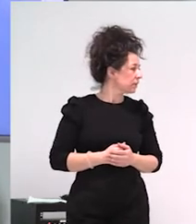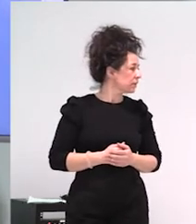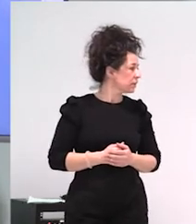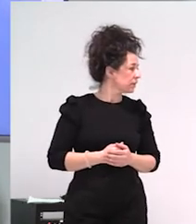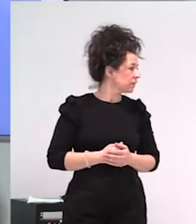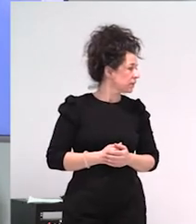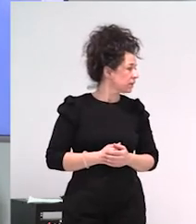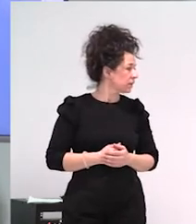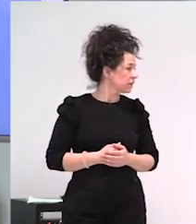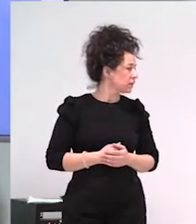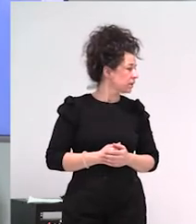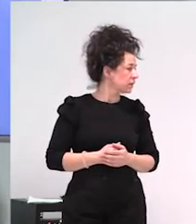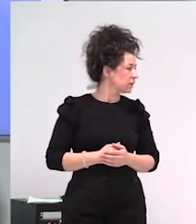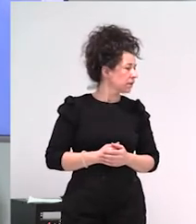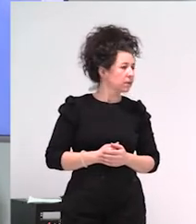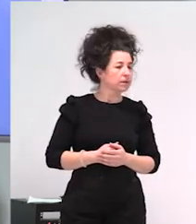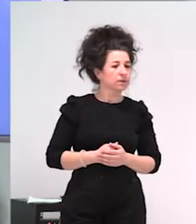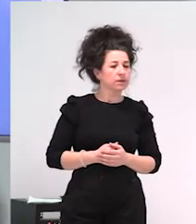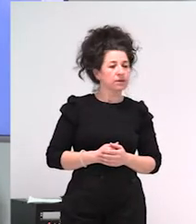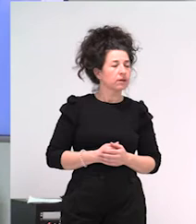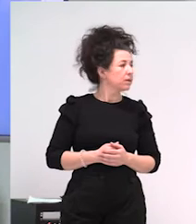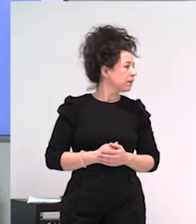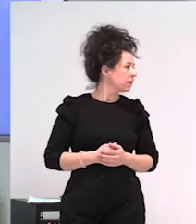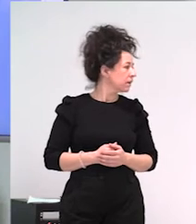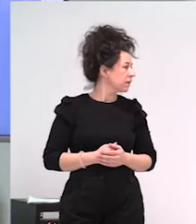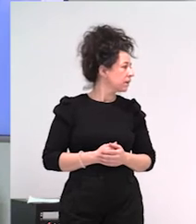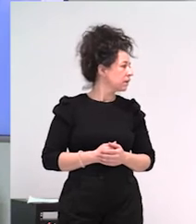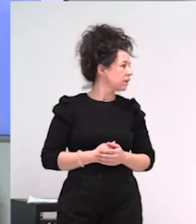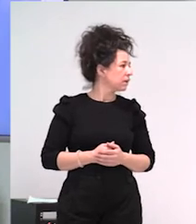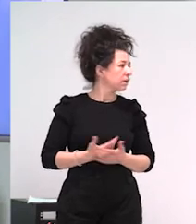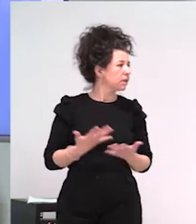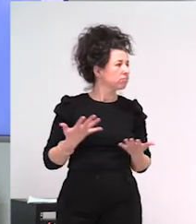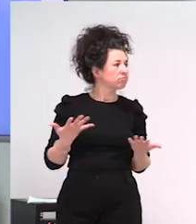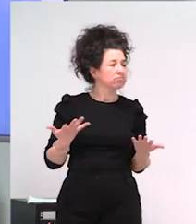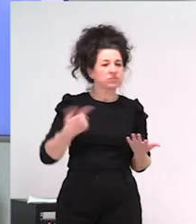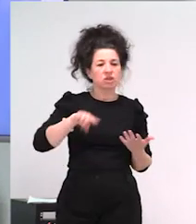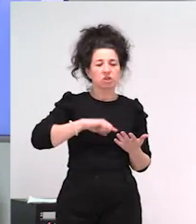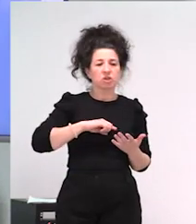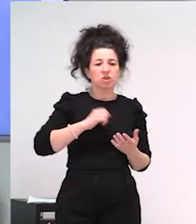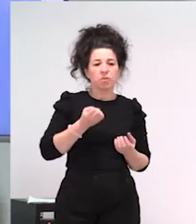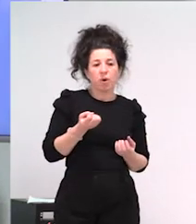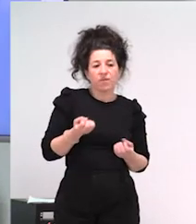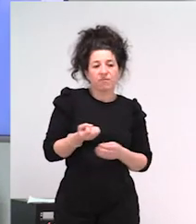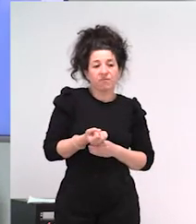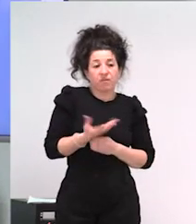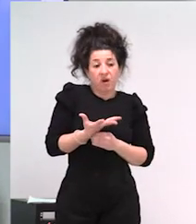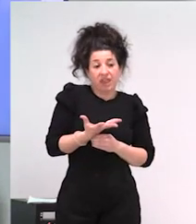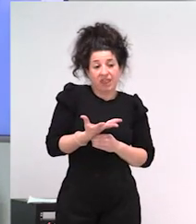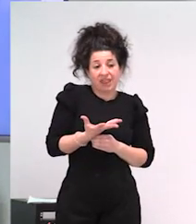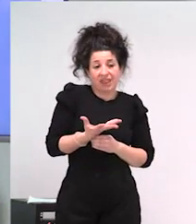¿Desde dónde florecemos? Si decíamos que el contexto